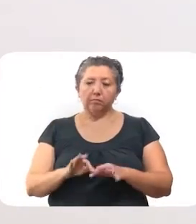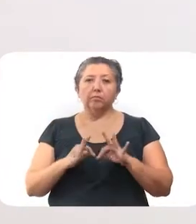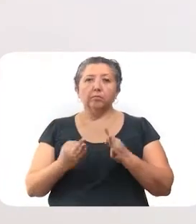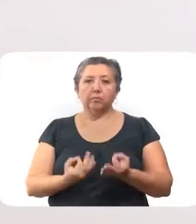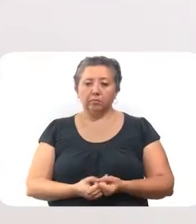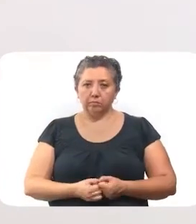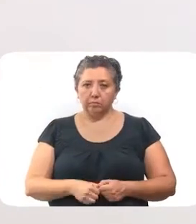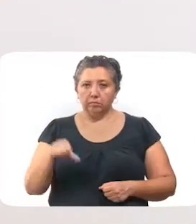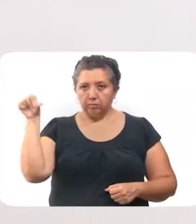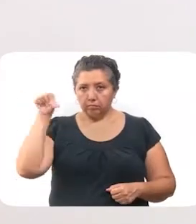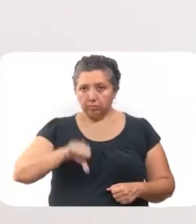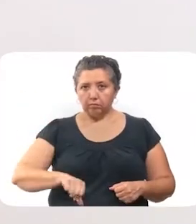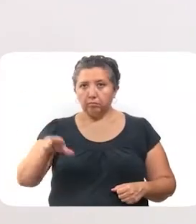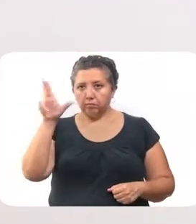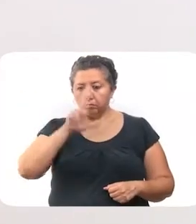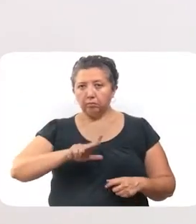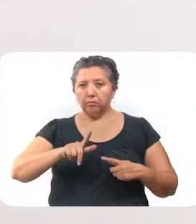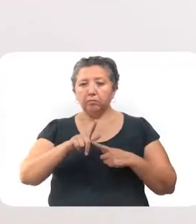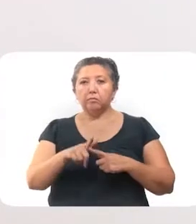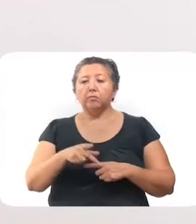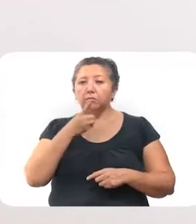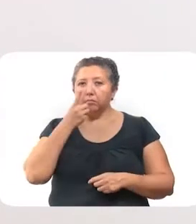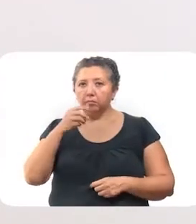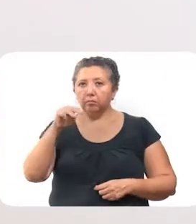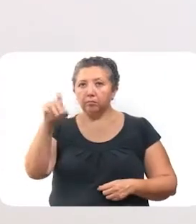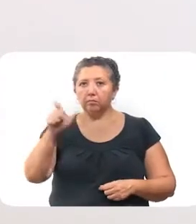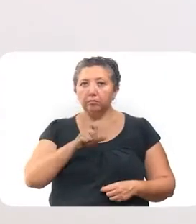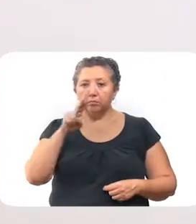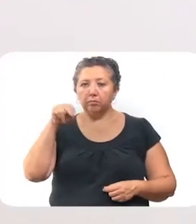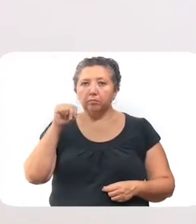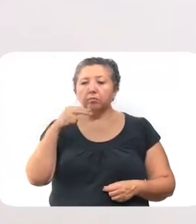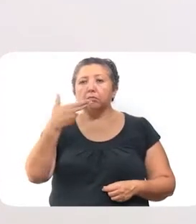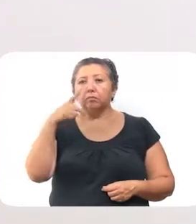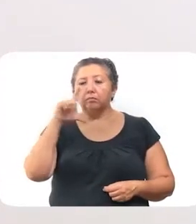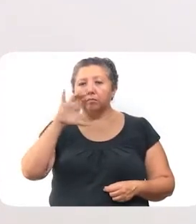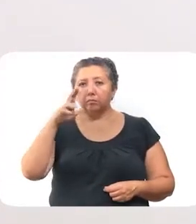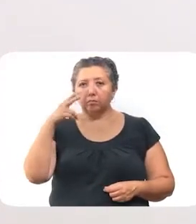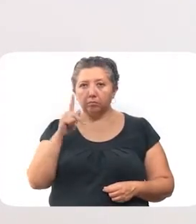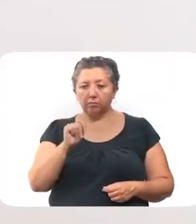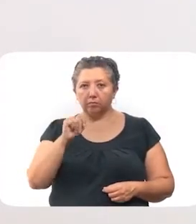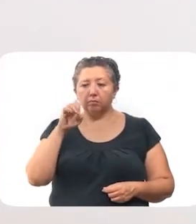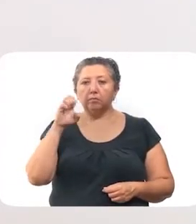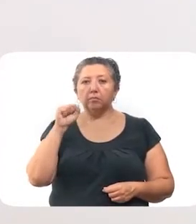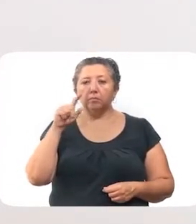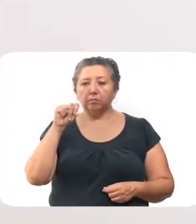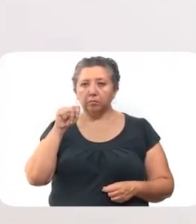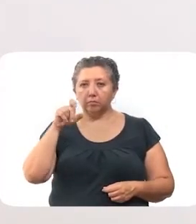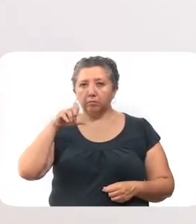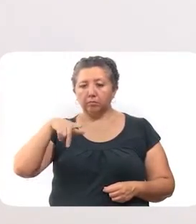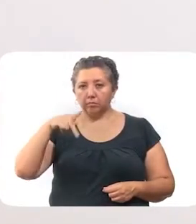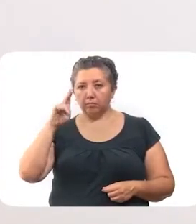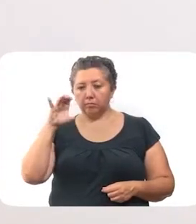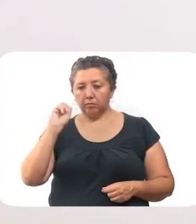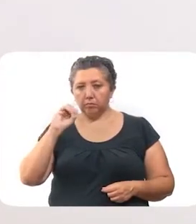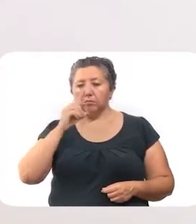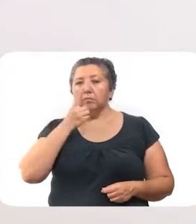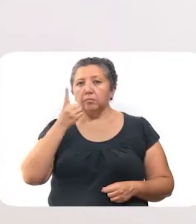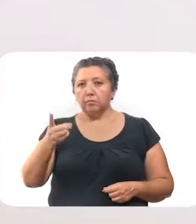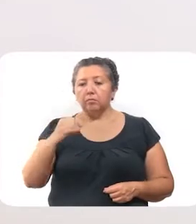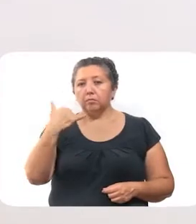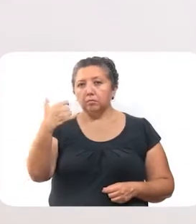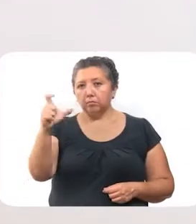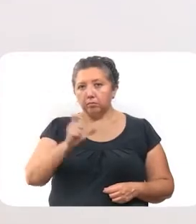forma. Hoy martes iniciaron las localidades de Maxcanú, Jalachó, Espita, Tecó, Temozón,